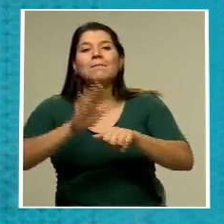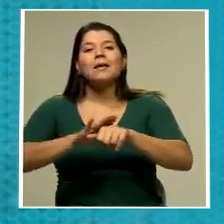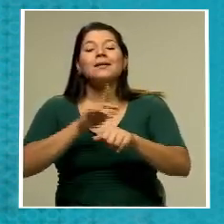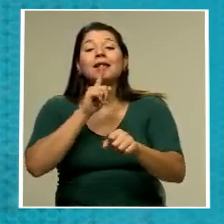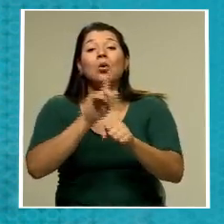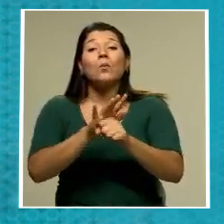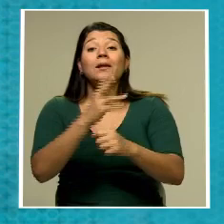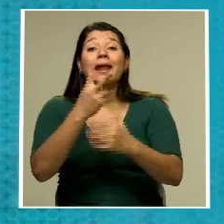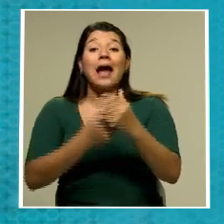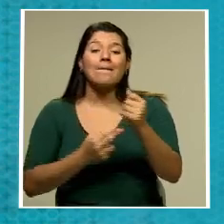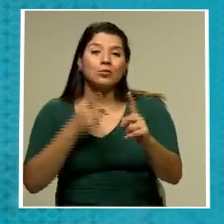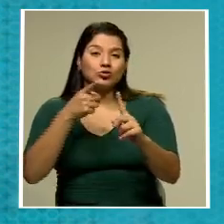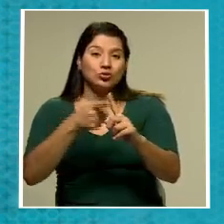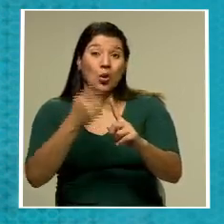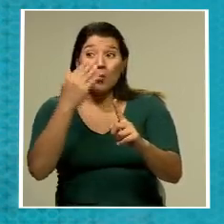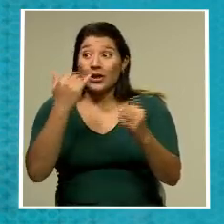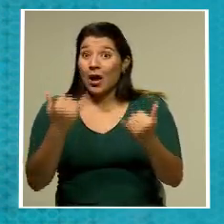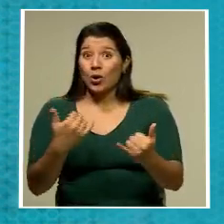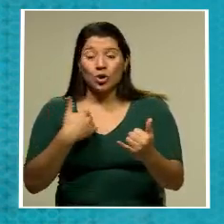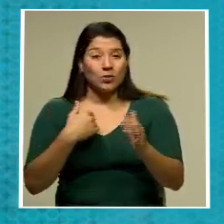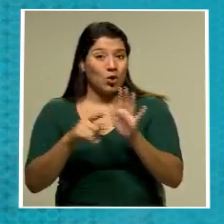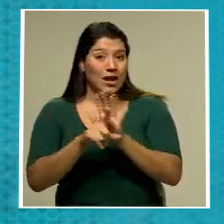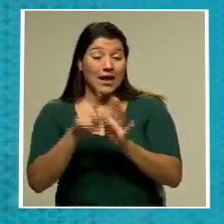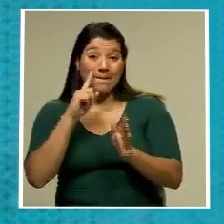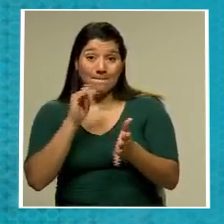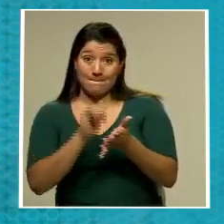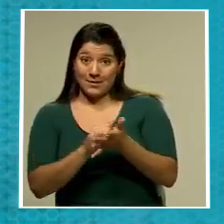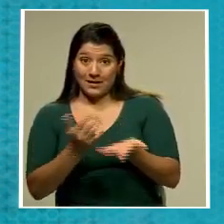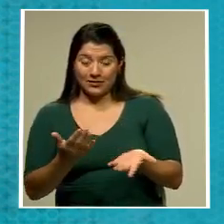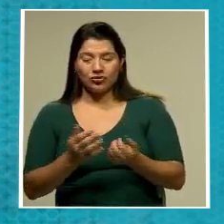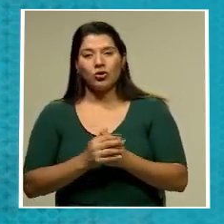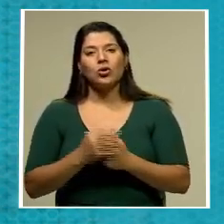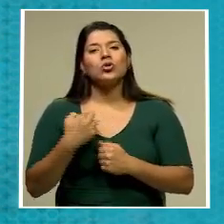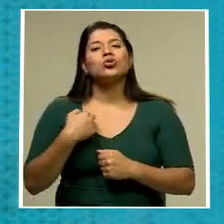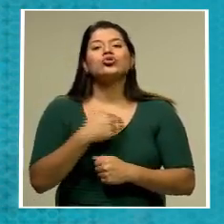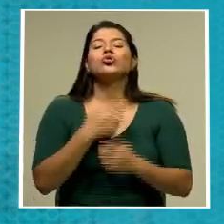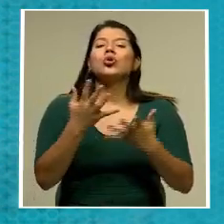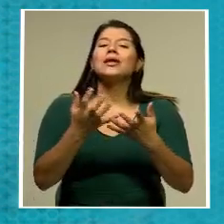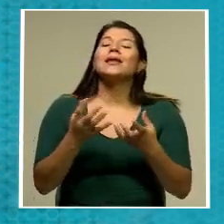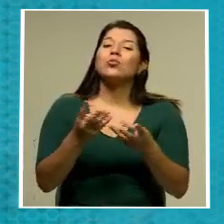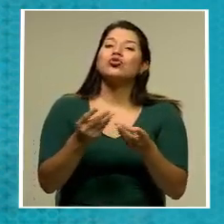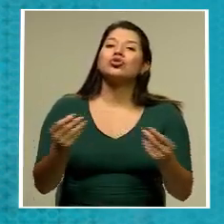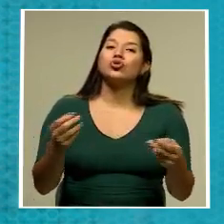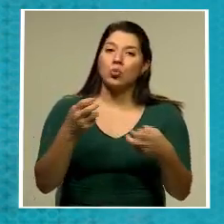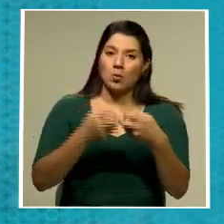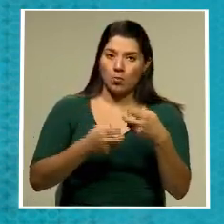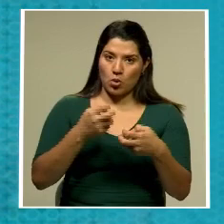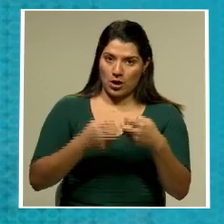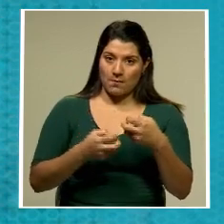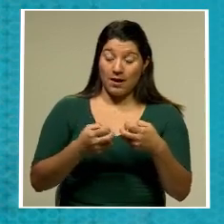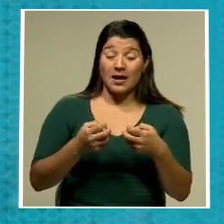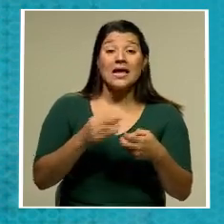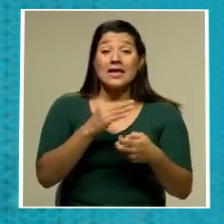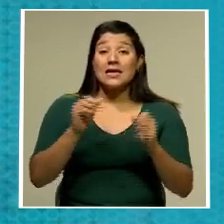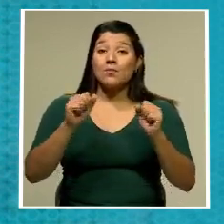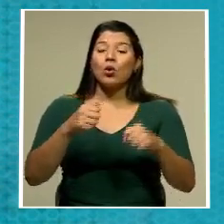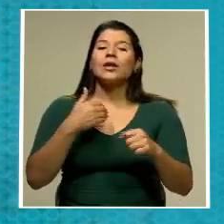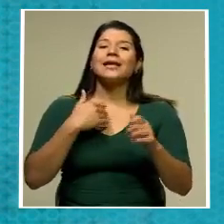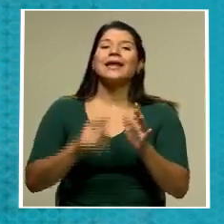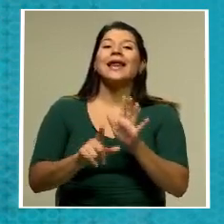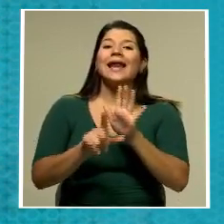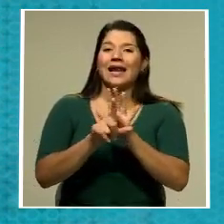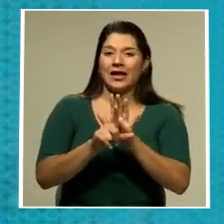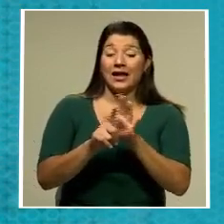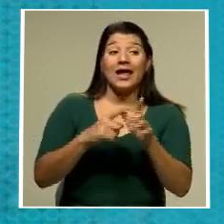legal que ahora no existe. Buscamos resolver el problema de que el marco legal existente permite a una empresa con alguna